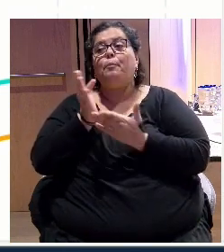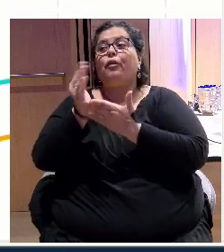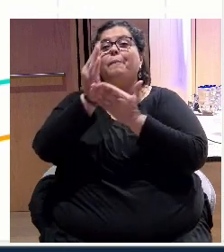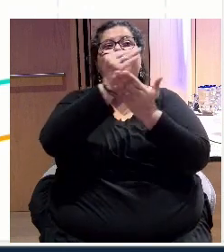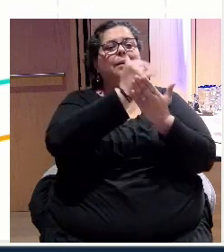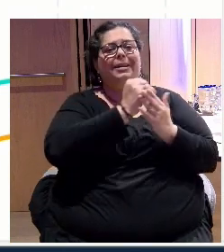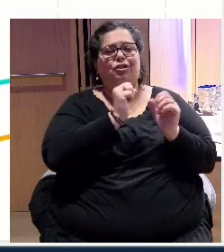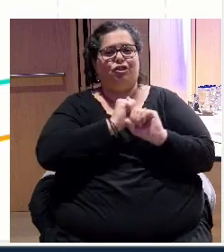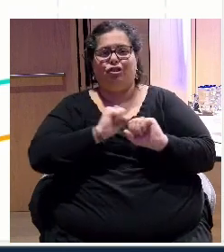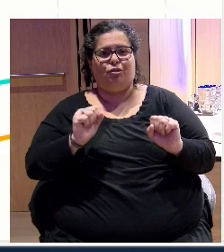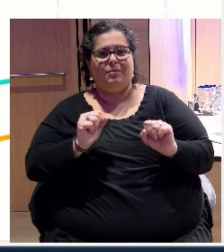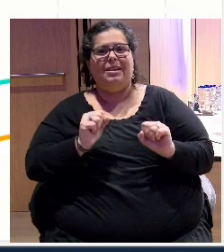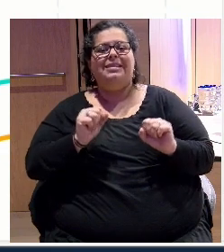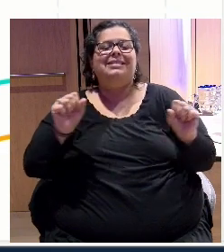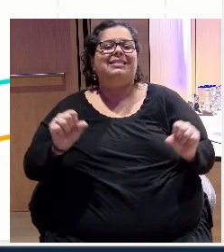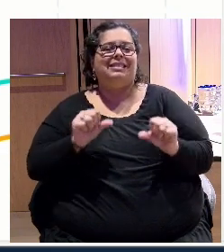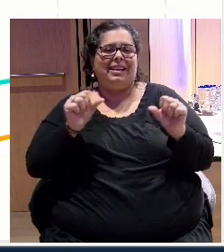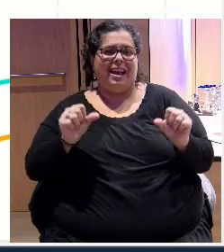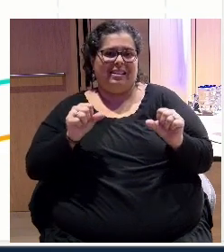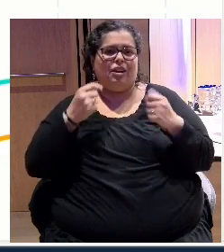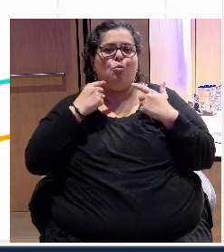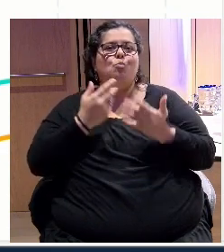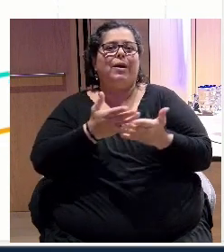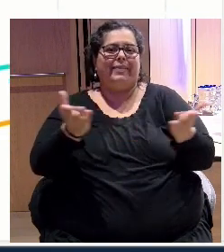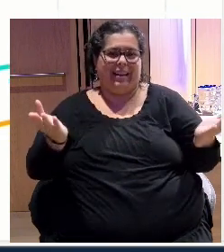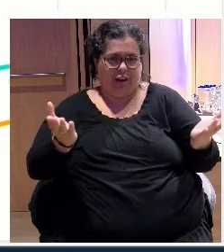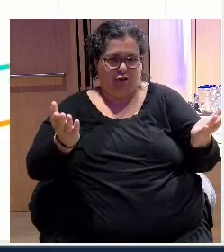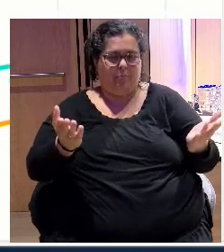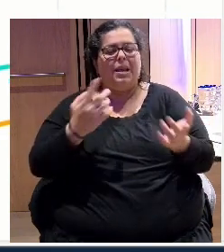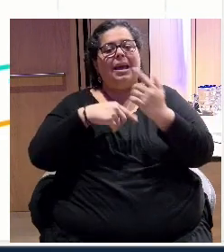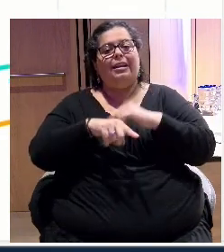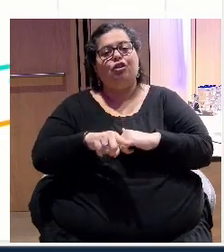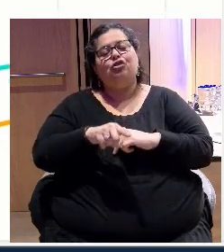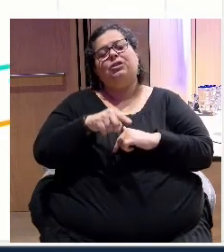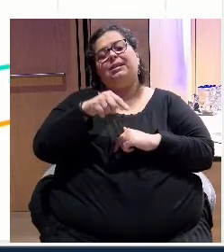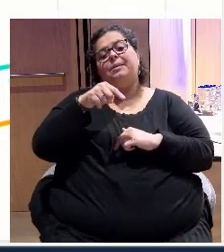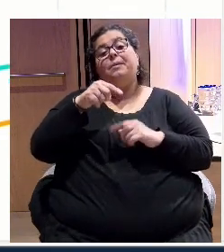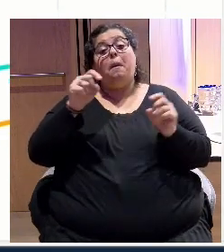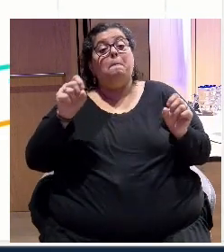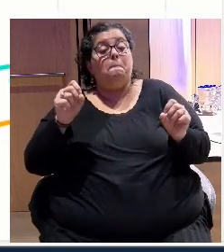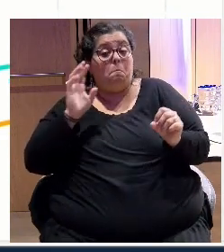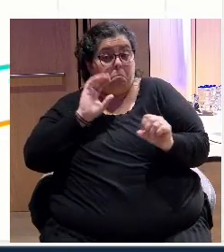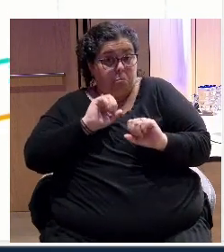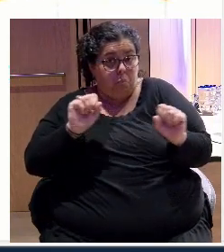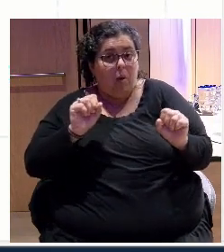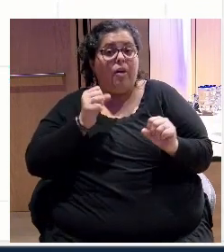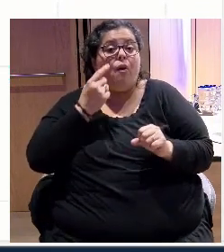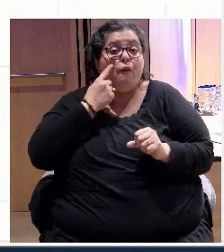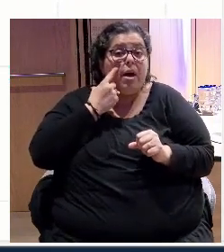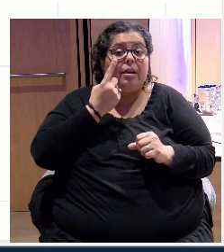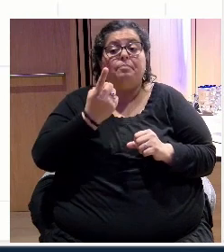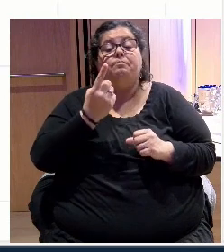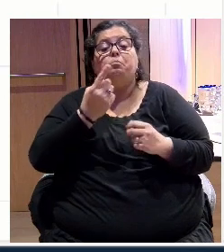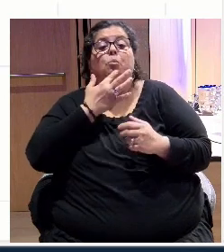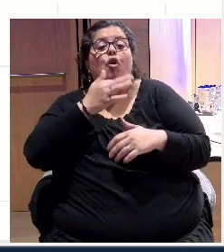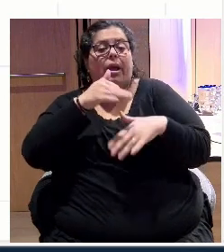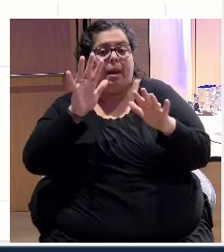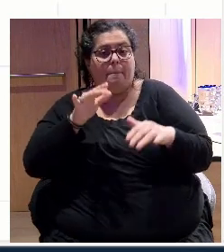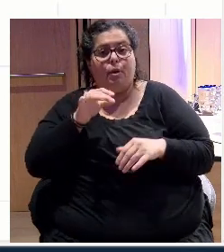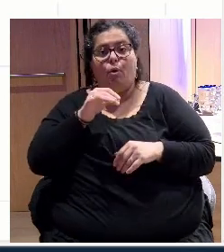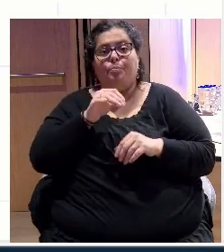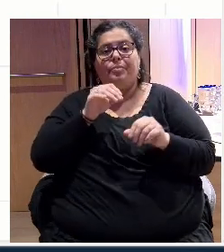departamento, ¿no? Porque se realiza por muestreo, no me permite. Pero bueno, sí puedo ver, puedo aplicar diferentes filtros según